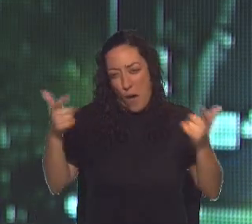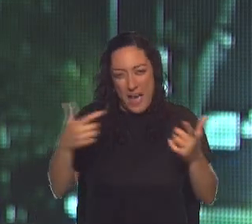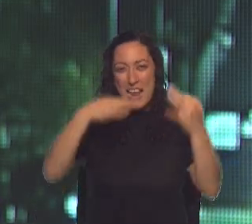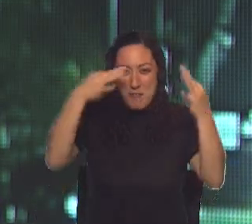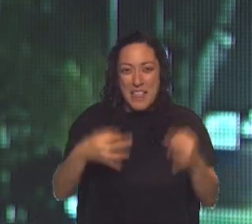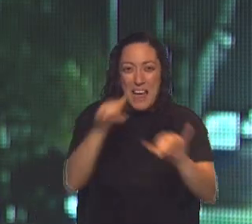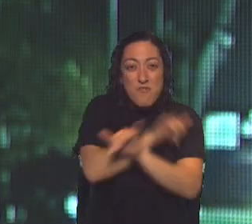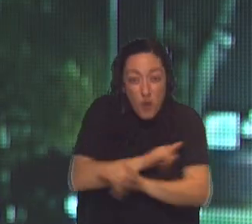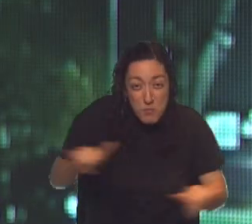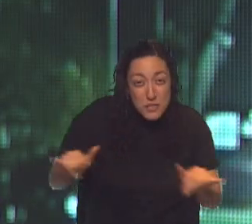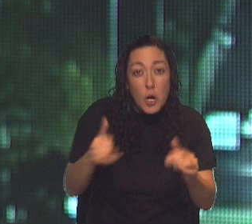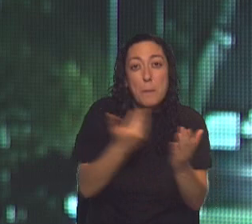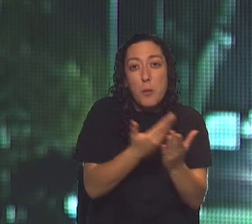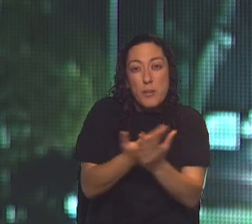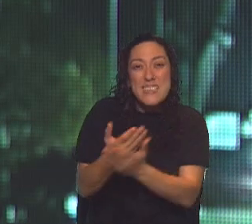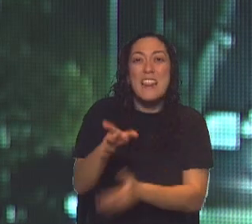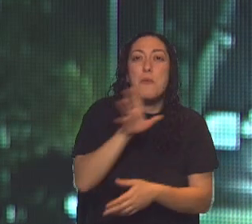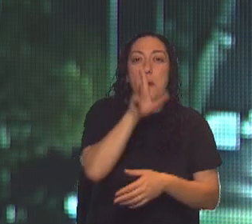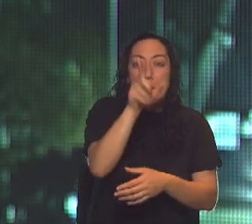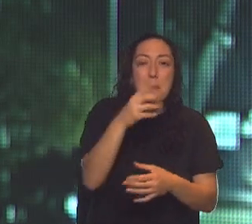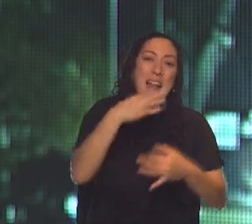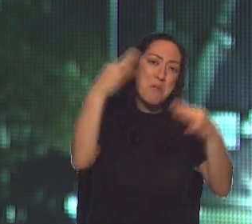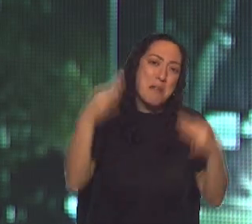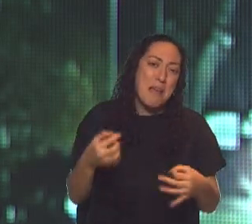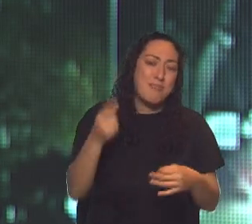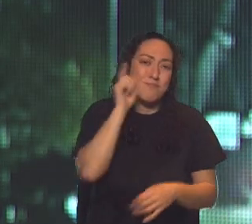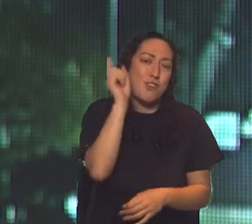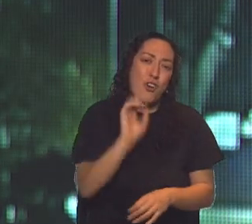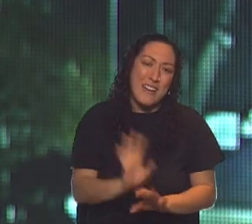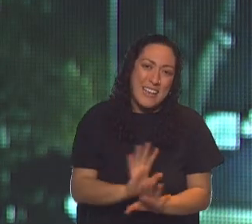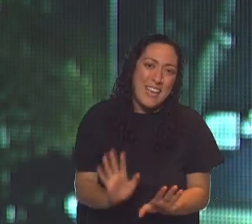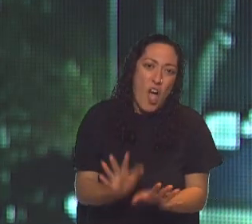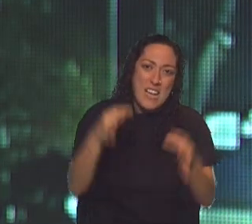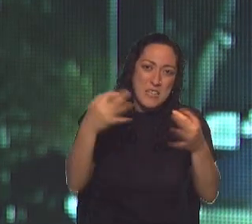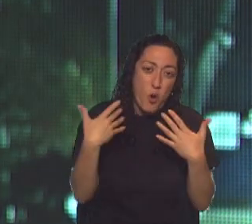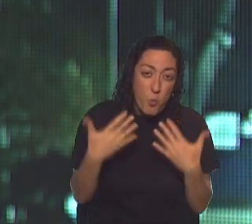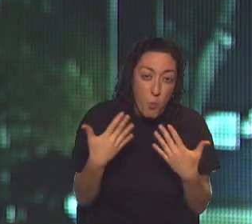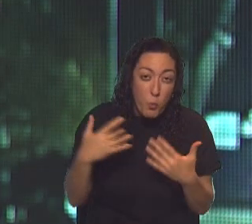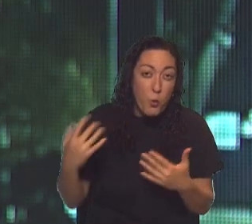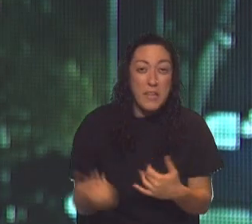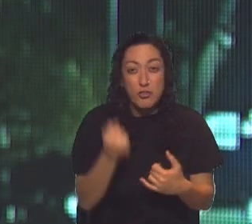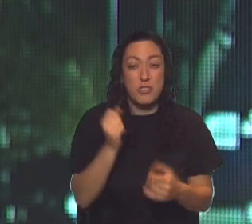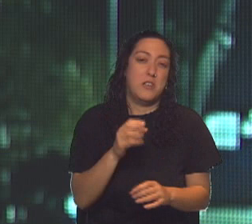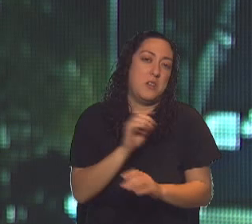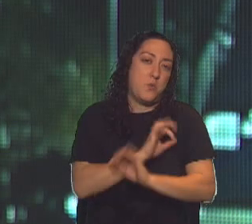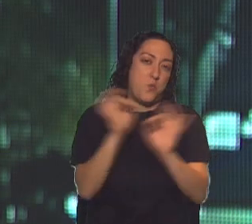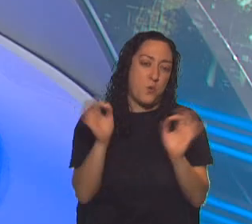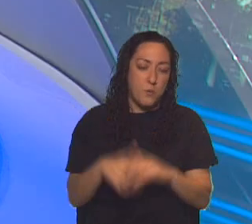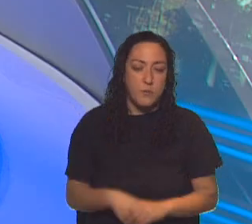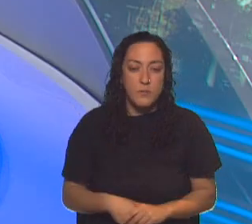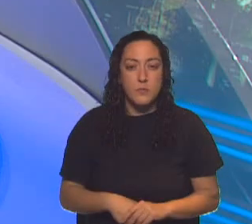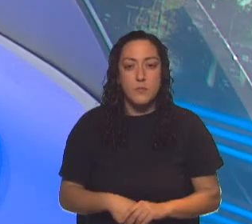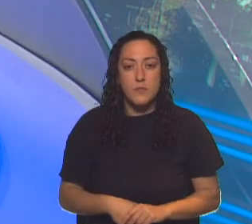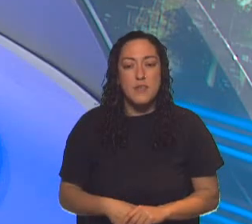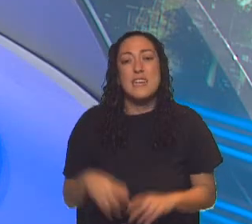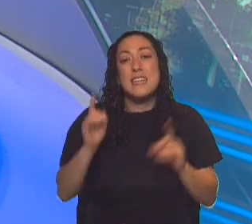puro y duro de lo que propone berman bueno no creo que que eso tenga asidero en en nadie igual lo que